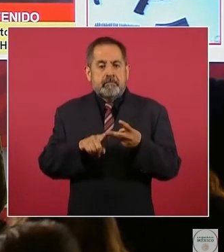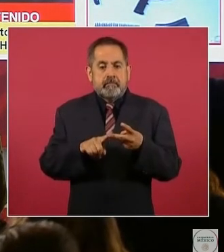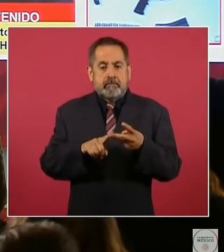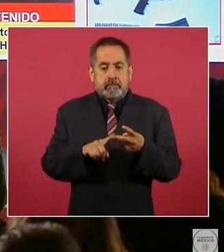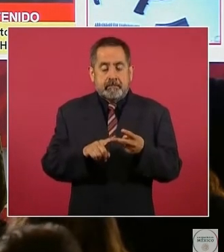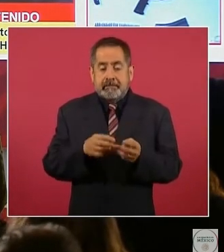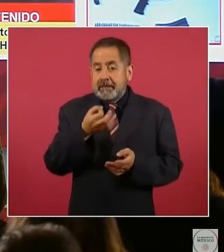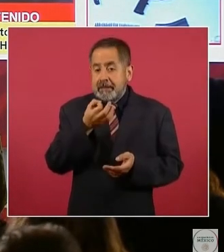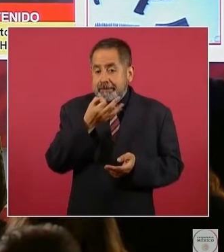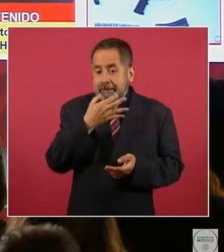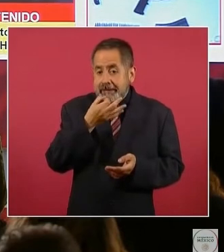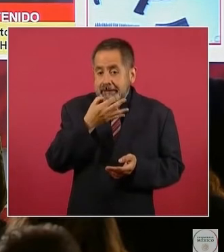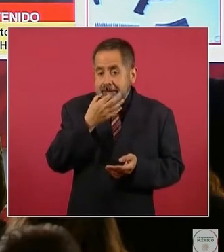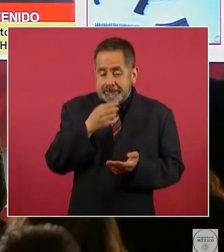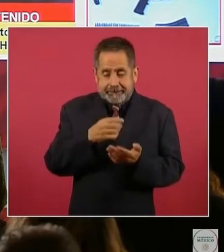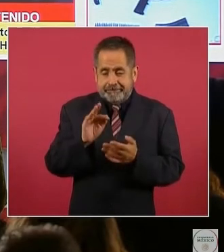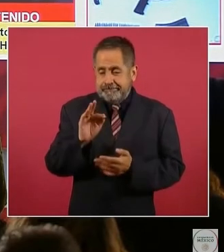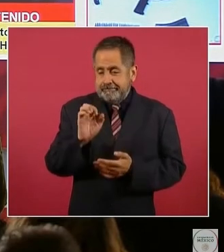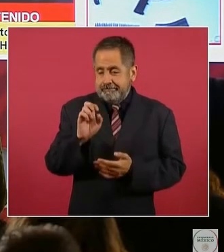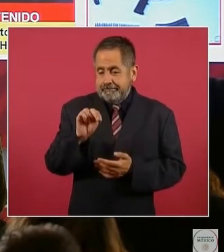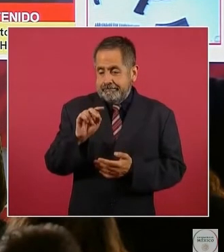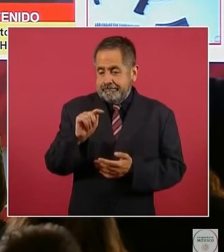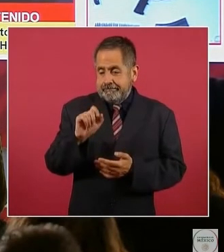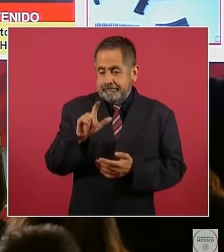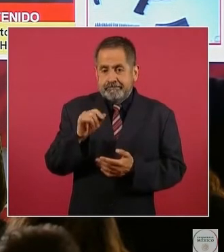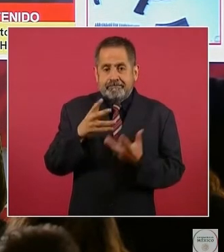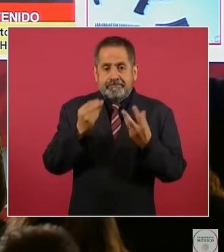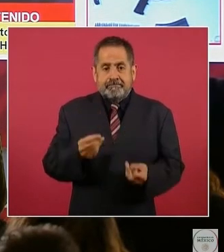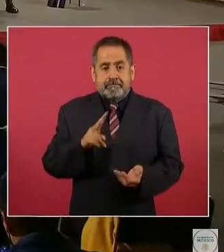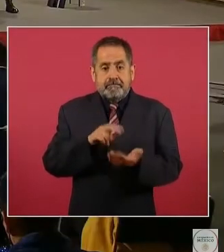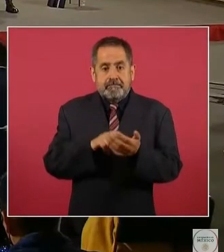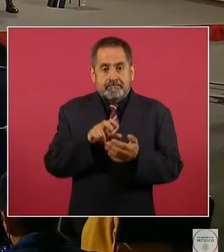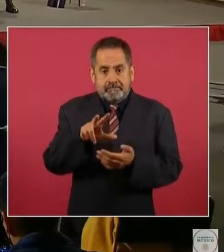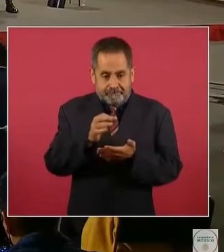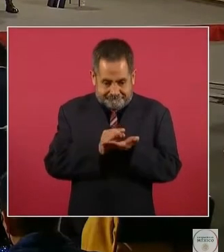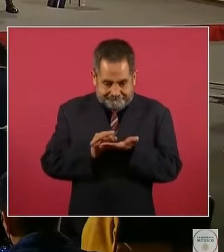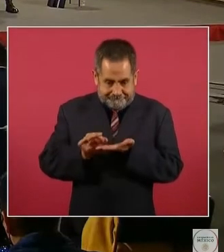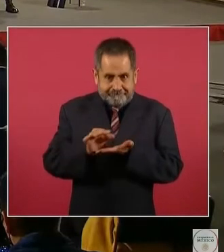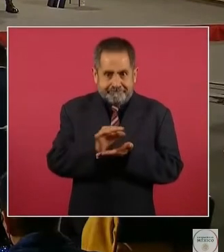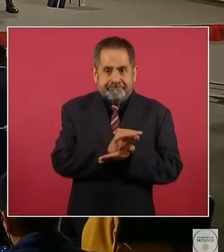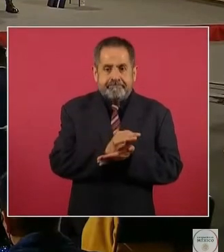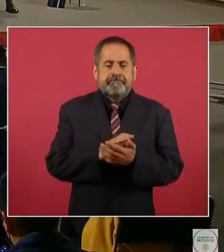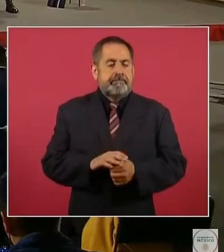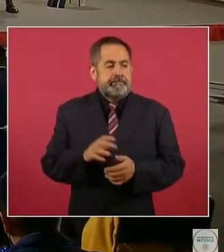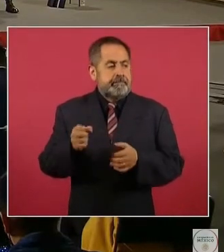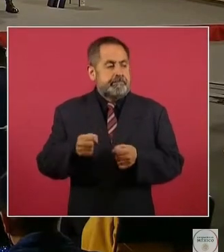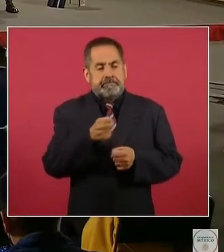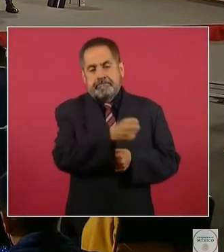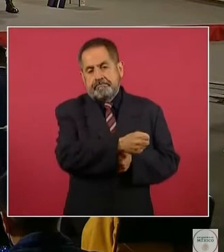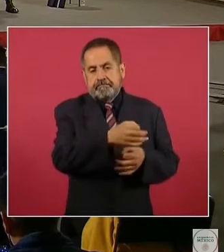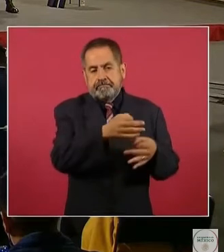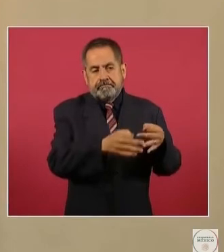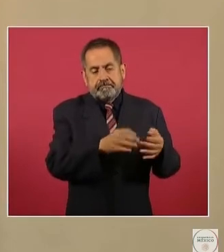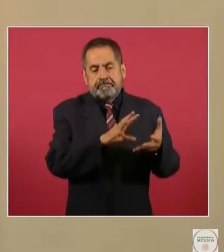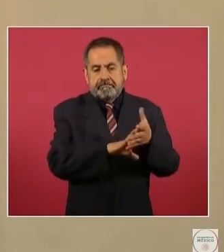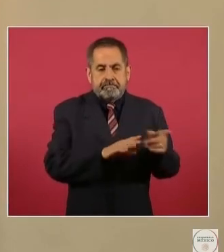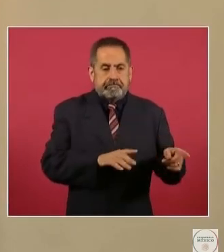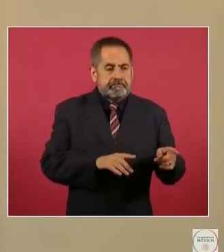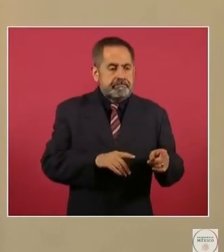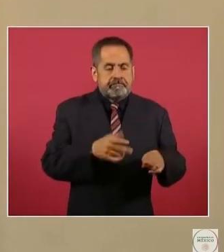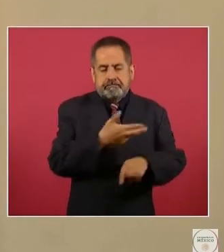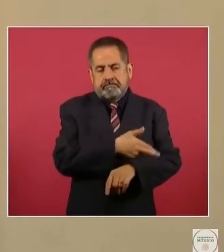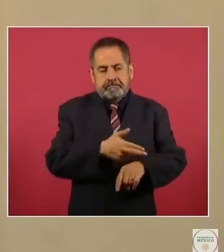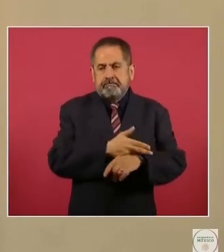pastillas de fentanilo fue puesto a disposición de la autoridad correspondiente la cual ya solicitó su vinculación